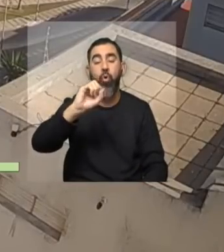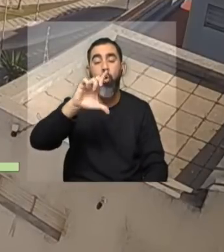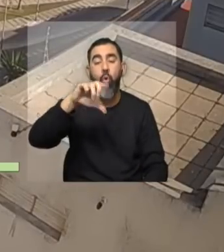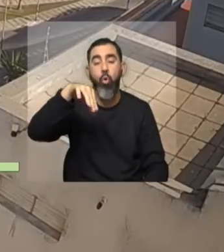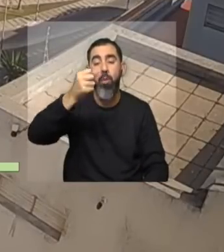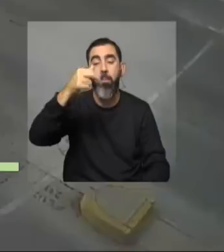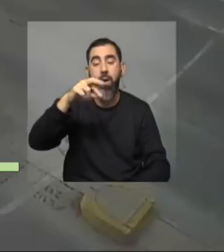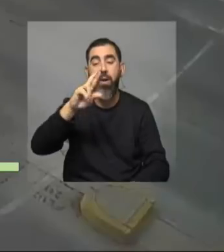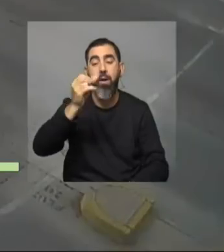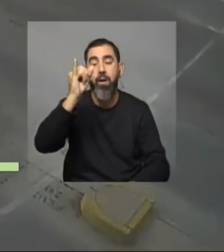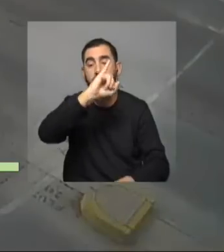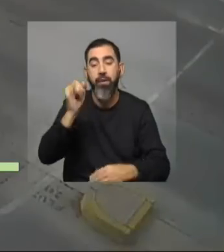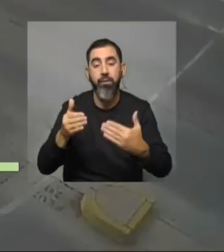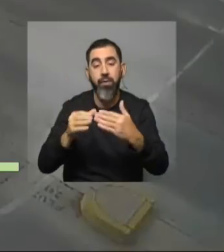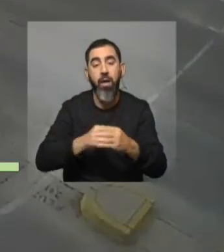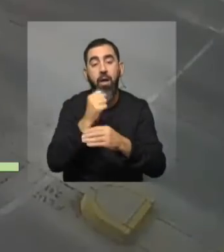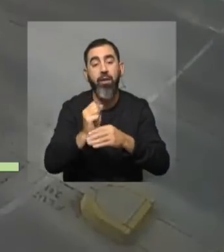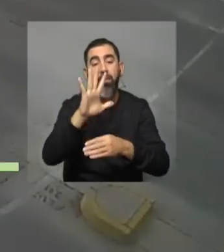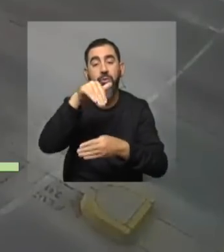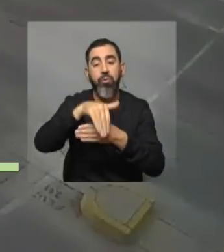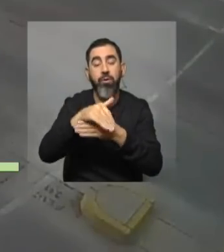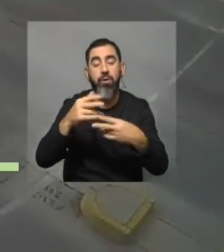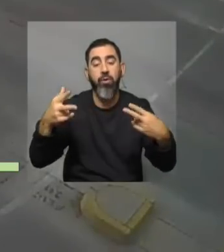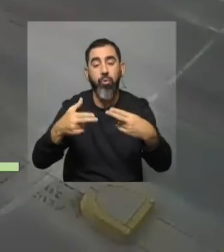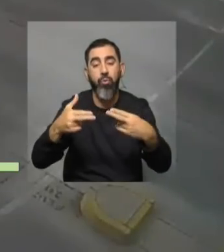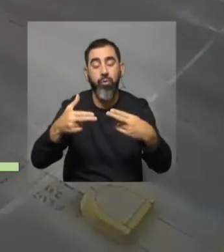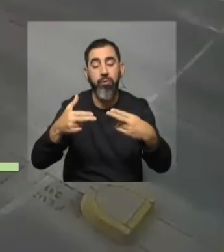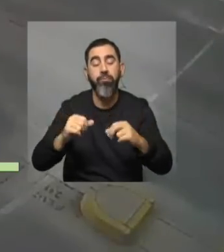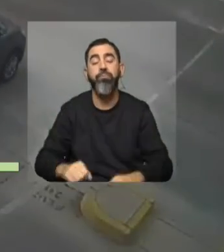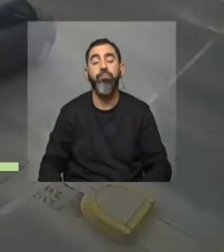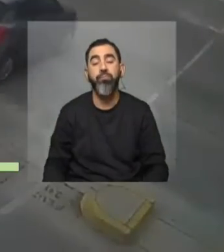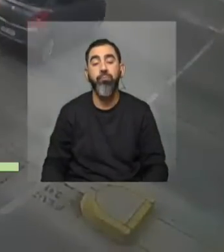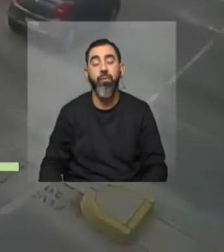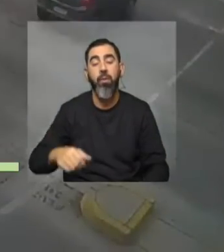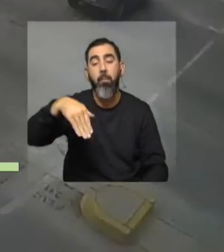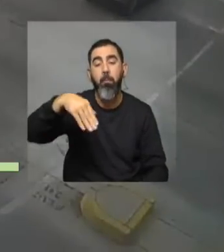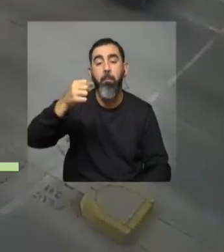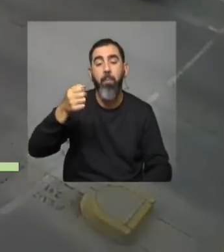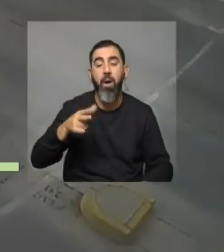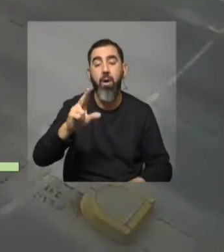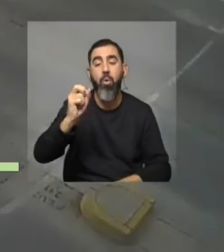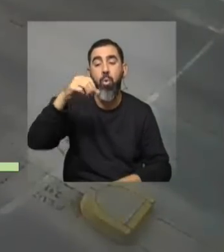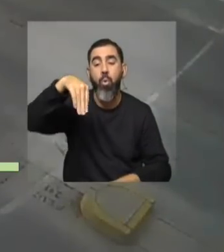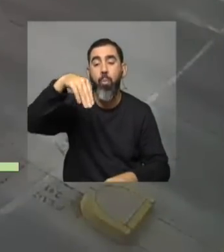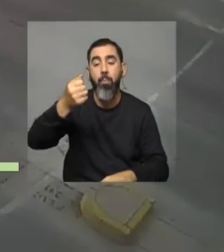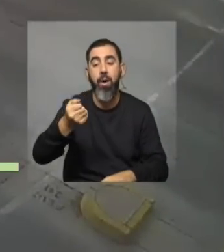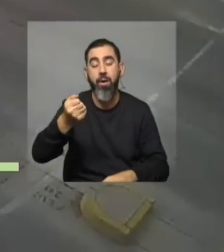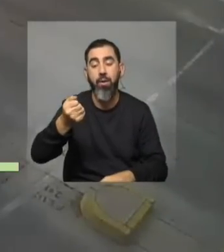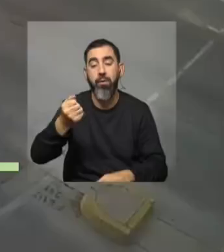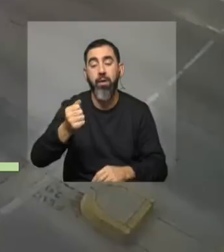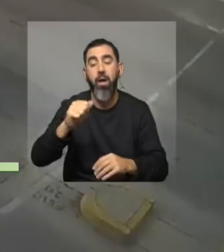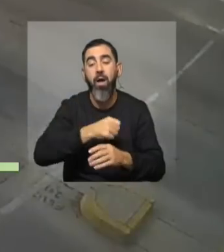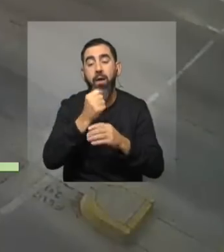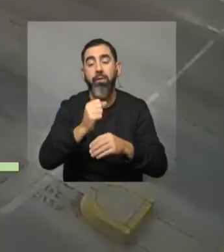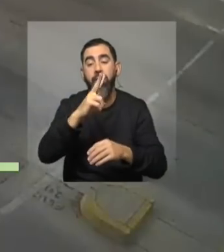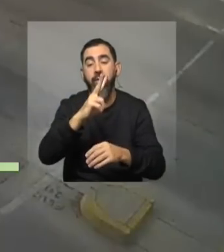Coronel Raíz y Fortet. Hasta las 5 de la tarde hay trabajos de UTE, Mahoma entre Solano López y Arrascaeta, hasta las 15:30